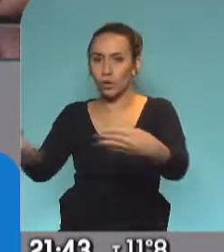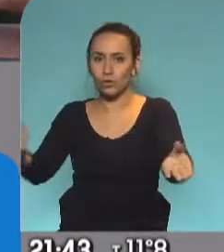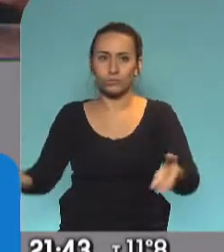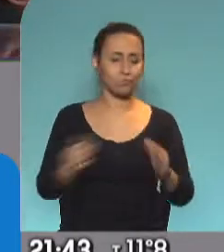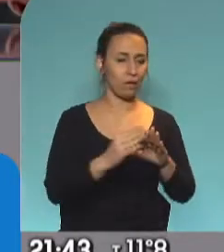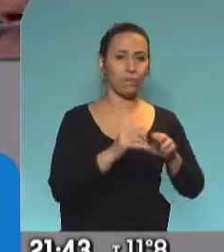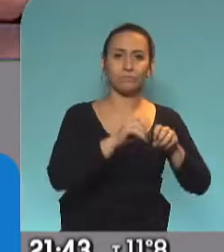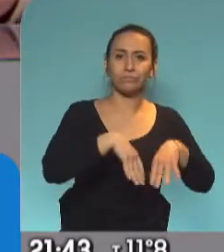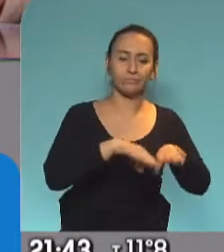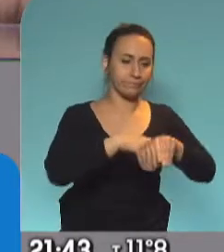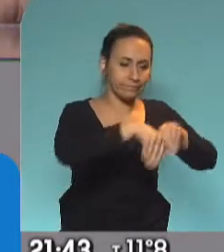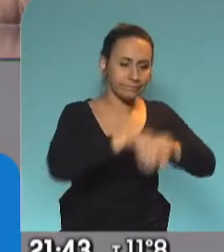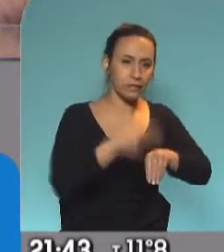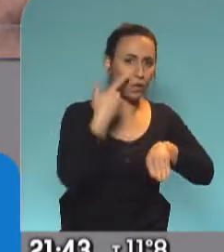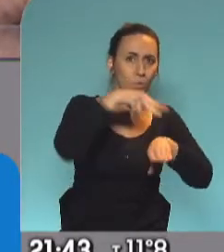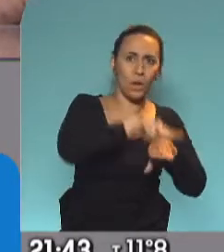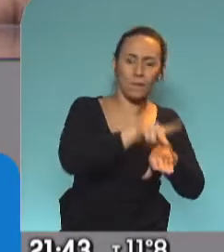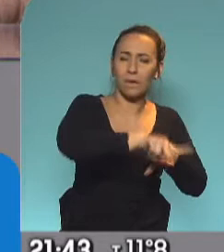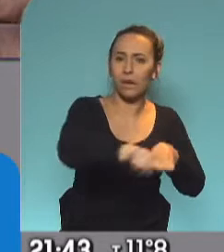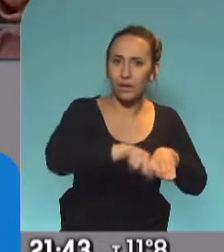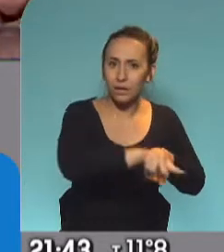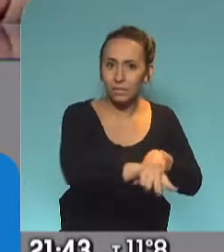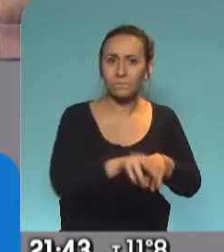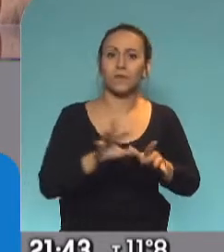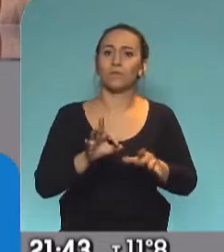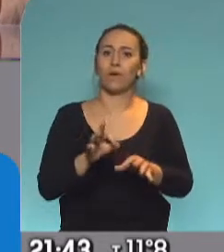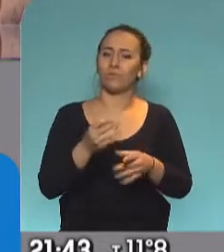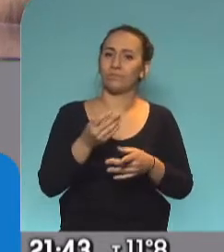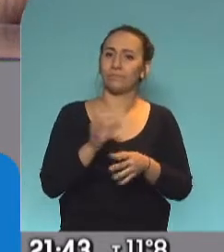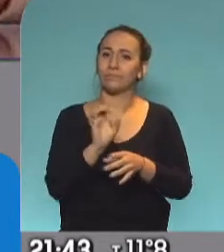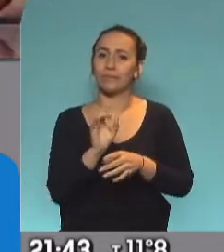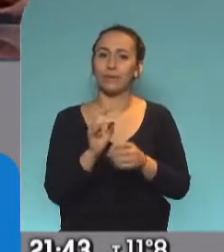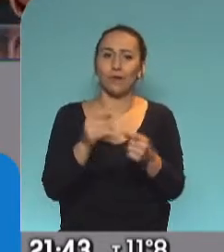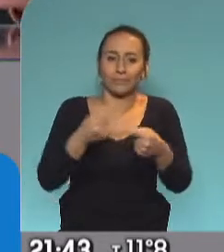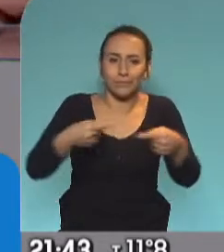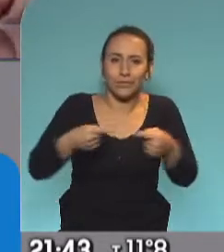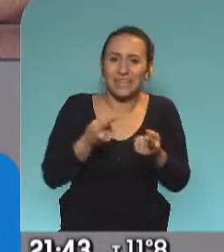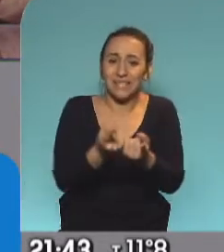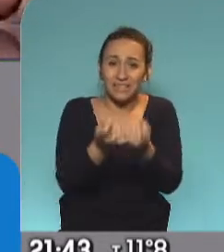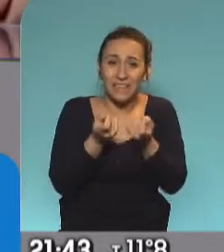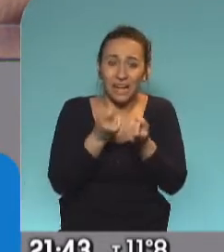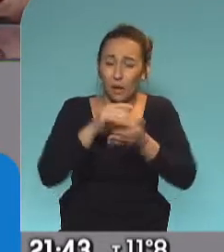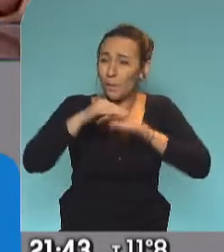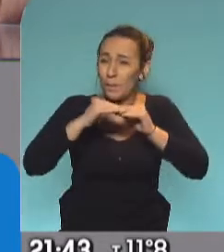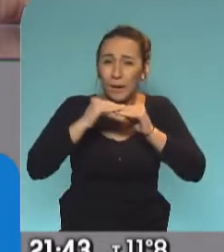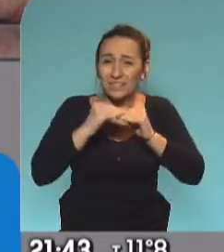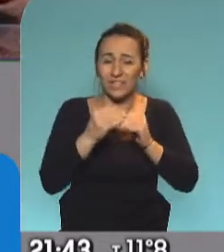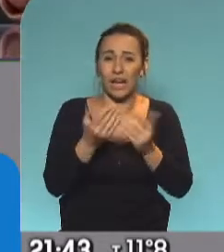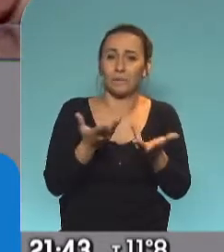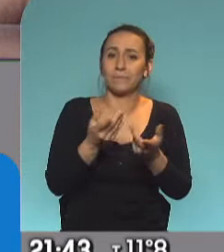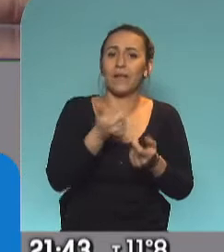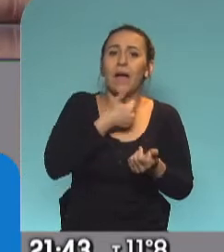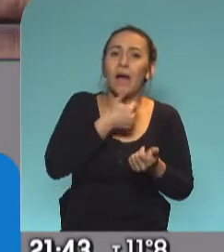condición mínimamente digna y mínimamente cubriendo mínimamente los, digamos, los reparos mínimos para tener cierto acceso a la salud, al